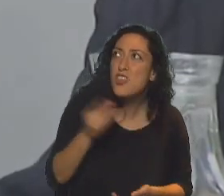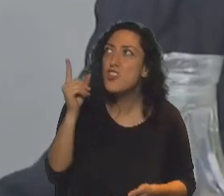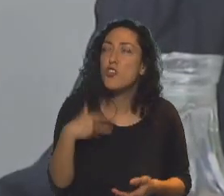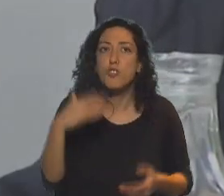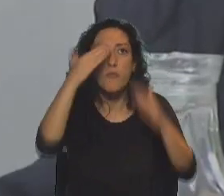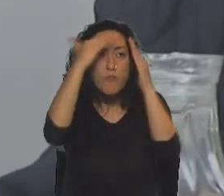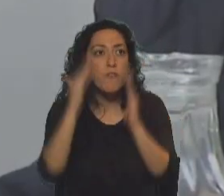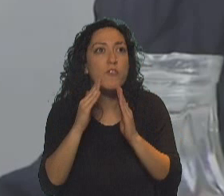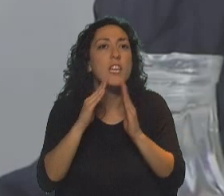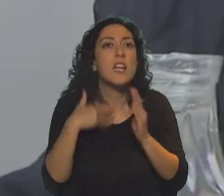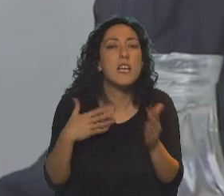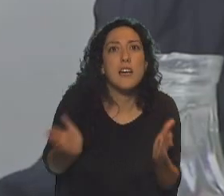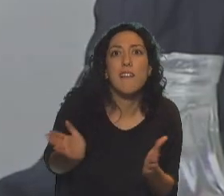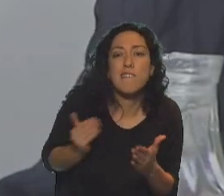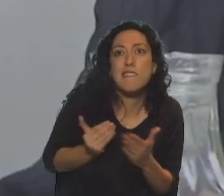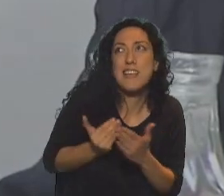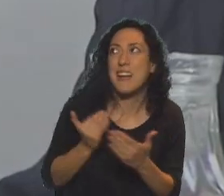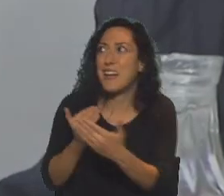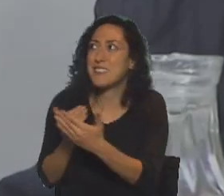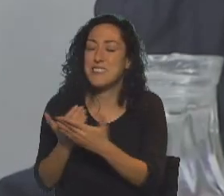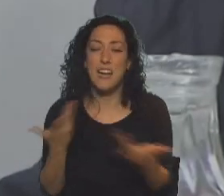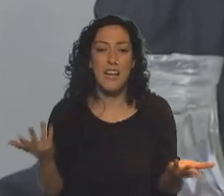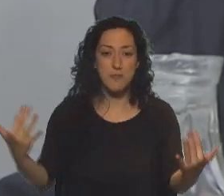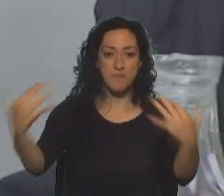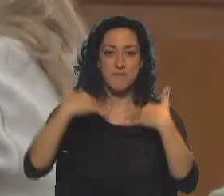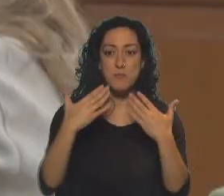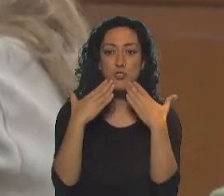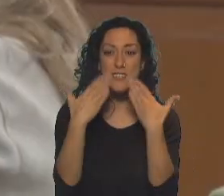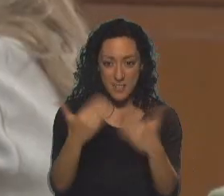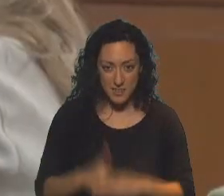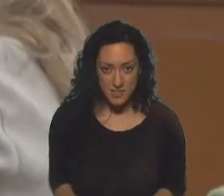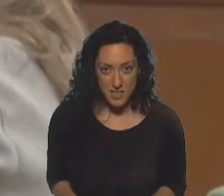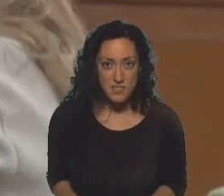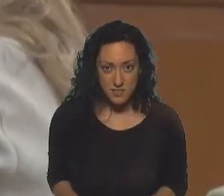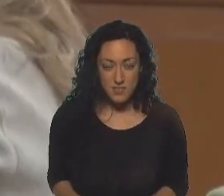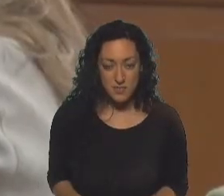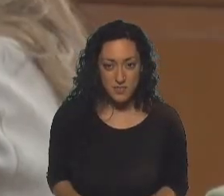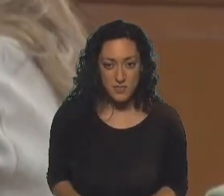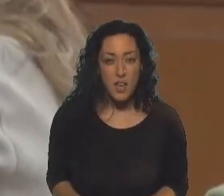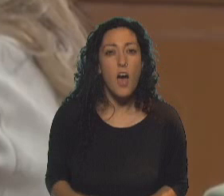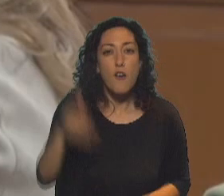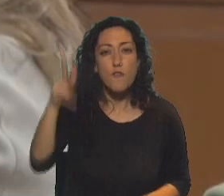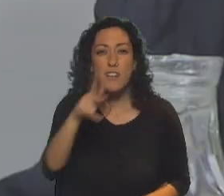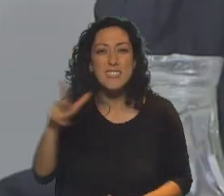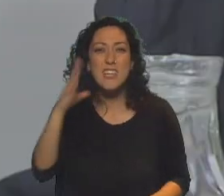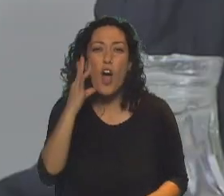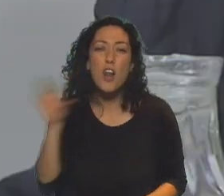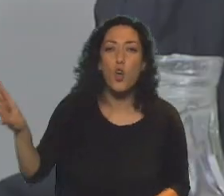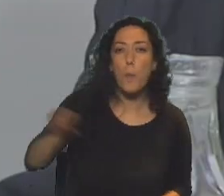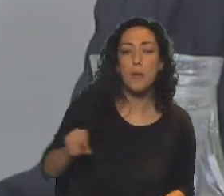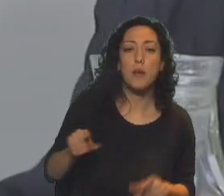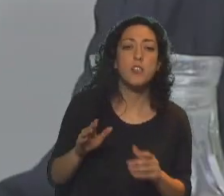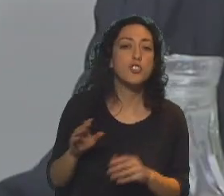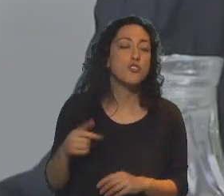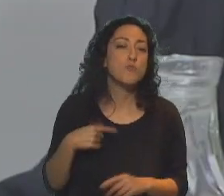también. Así que nada, gracias por venir y le copié una cosa a Francisco. Ahora digo, por